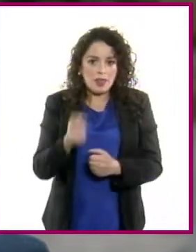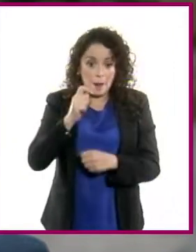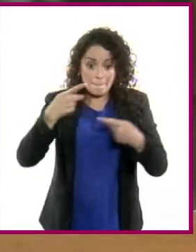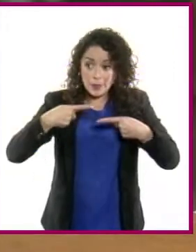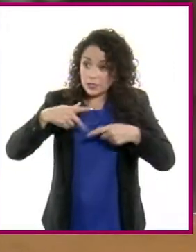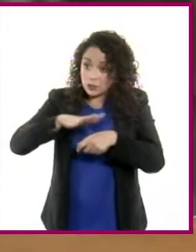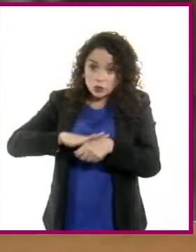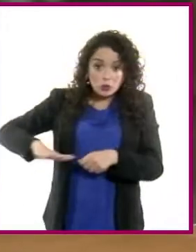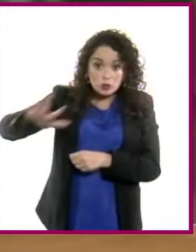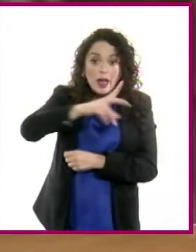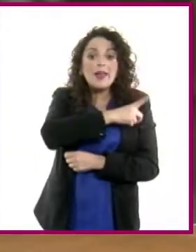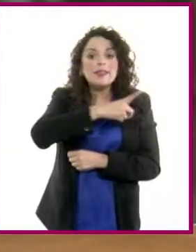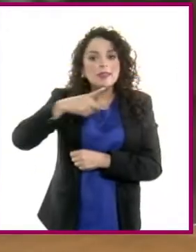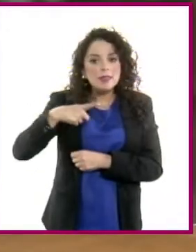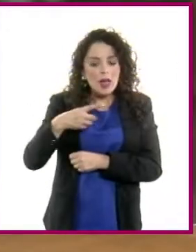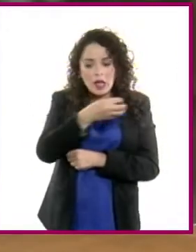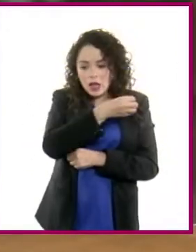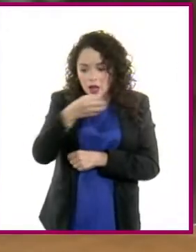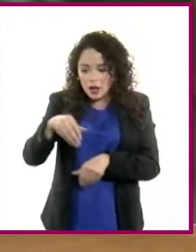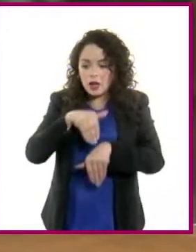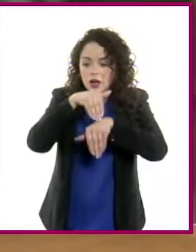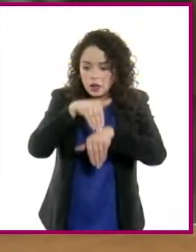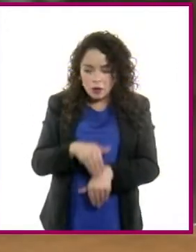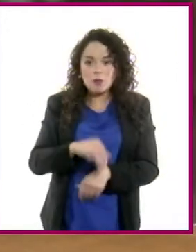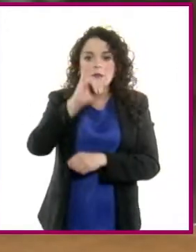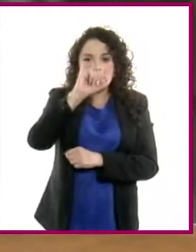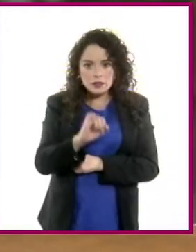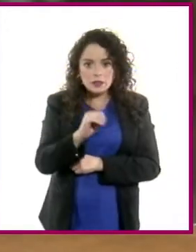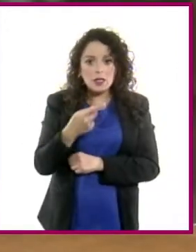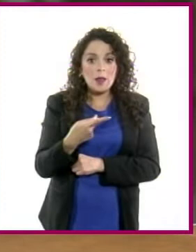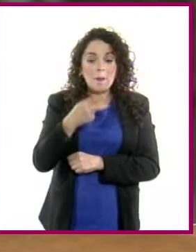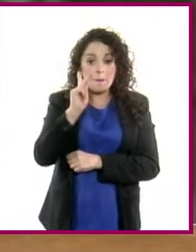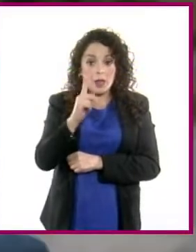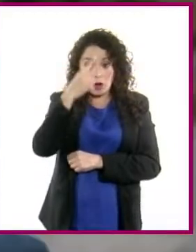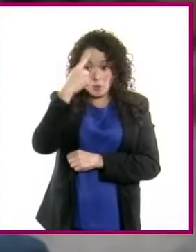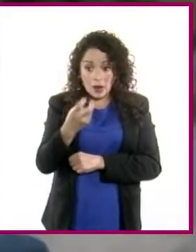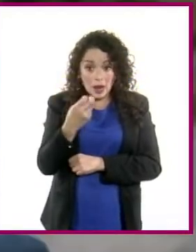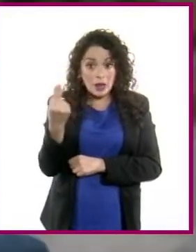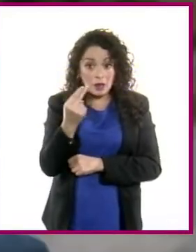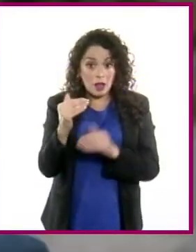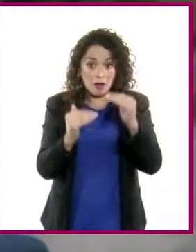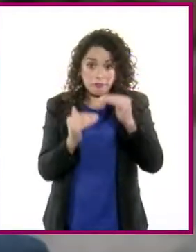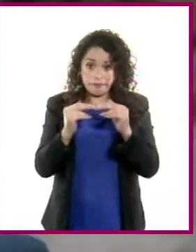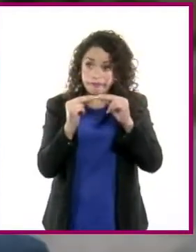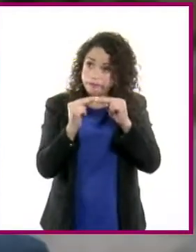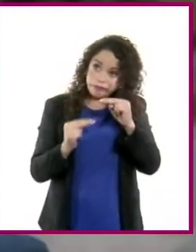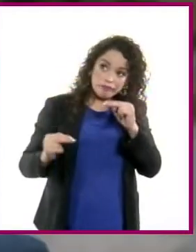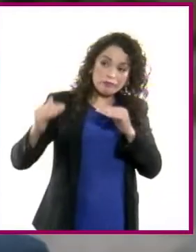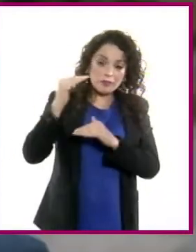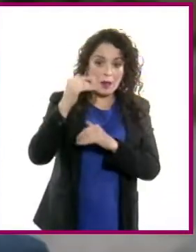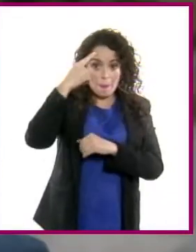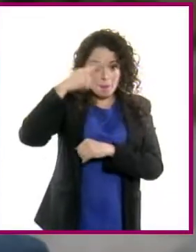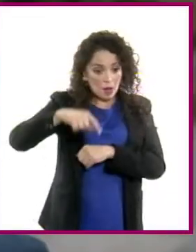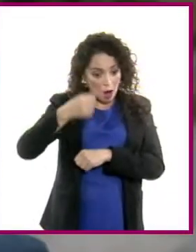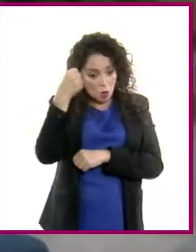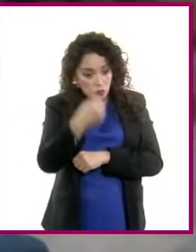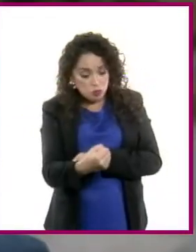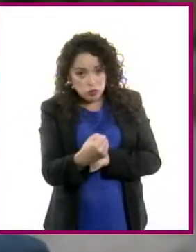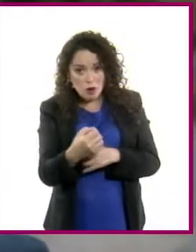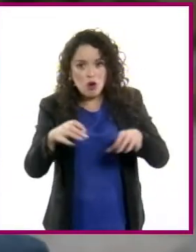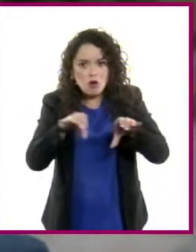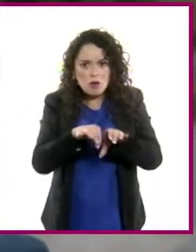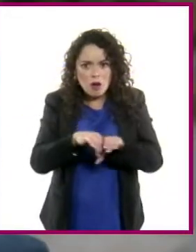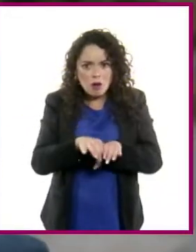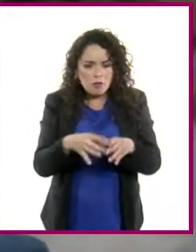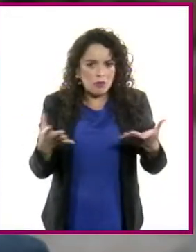debe haber un orden, pero si para mantenerlo siempre se va a ejercer violencia, ¿cómo podríamos vivir en sociedad sin esa